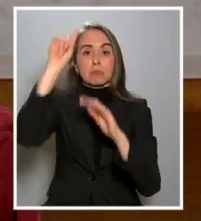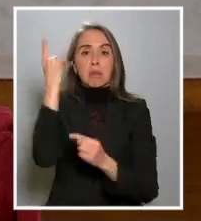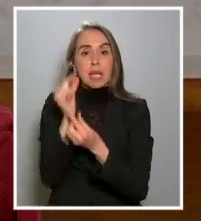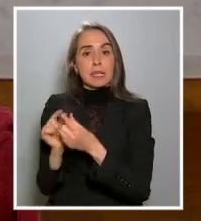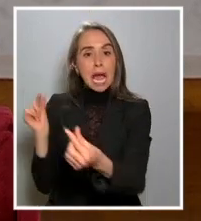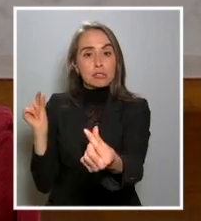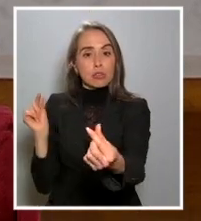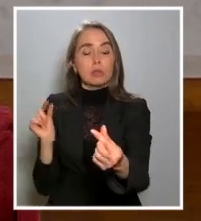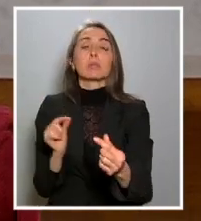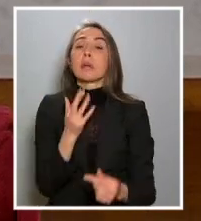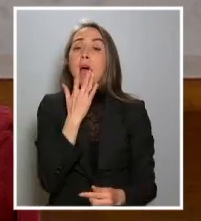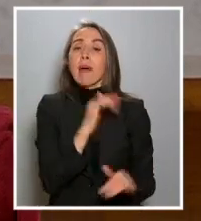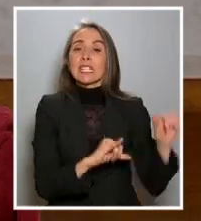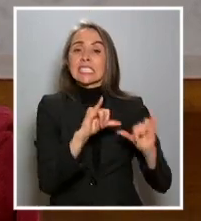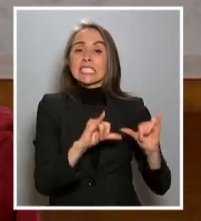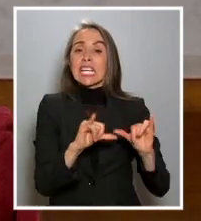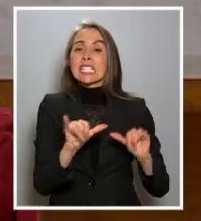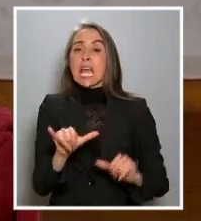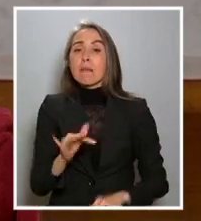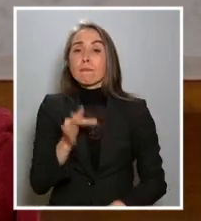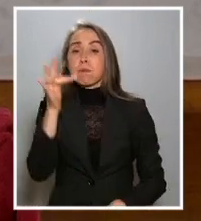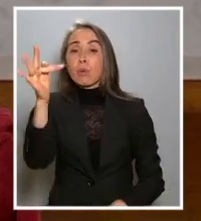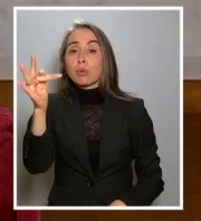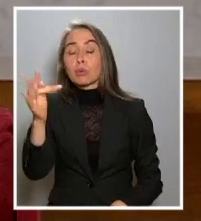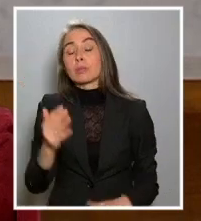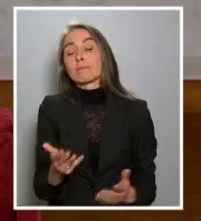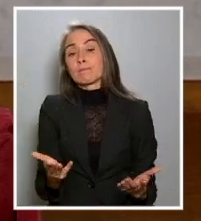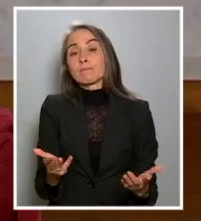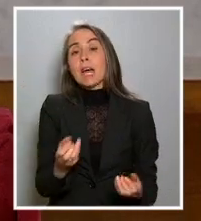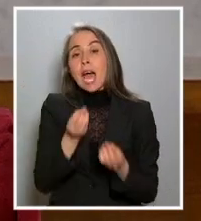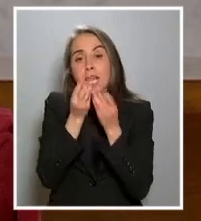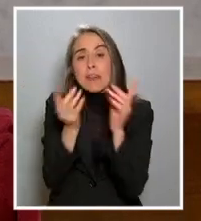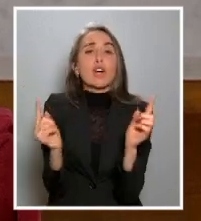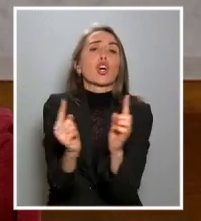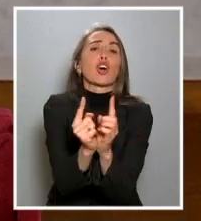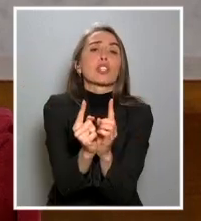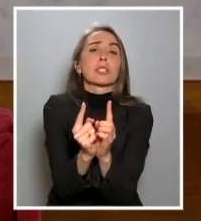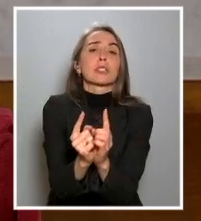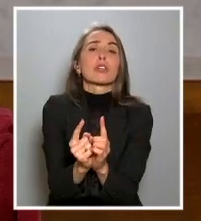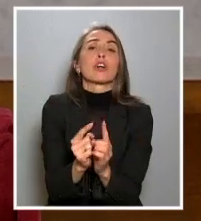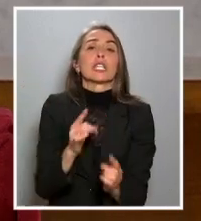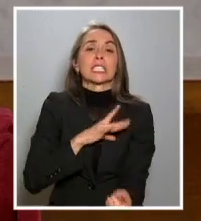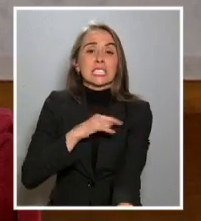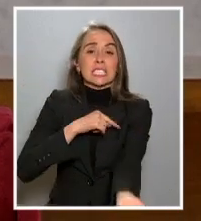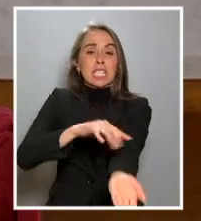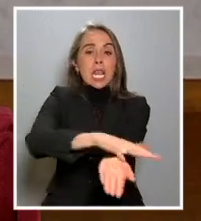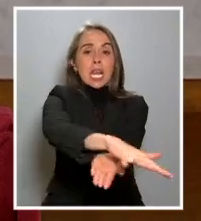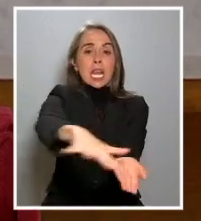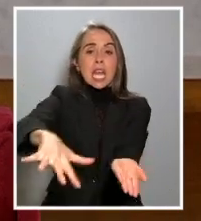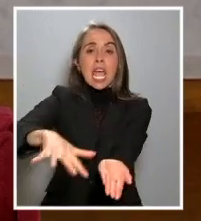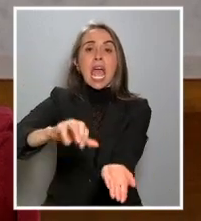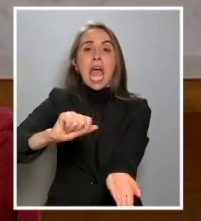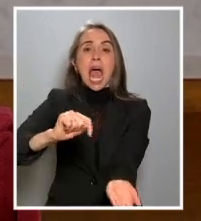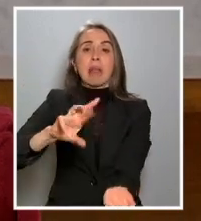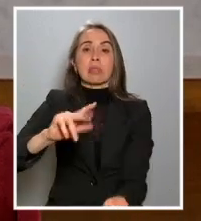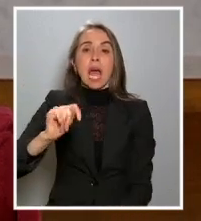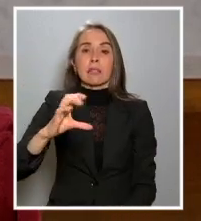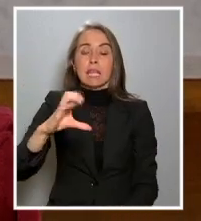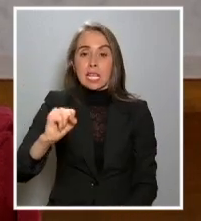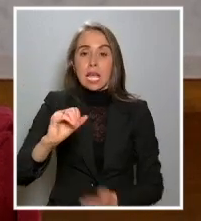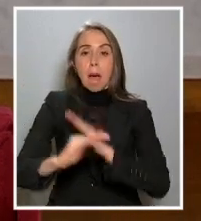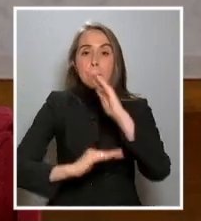Y si hablamos de ciencia y futuro, es inevitable referirnos muy brevemente a nuestra vocación antártica, porque es la comprensión